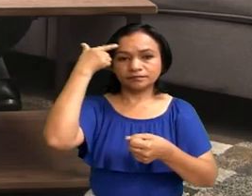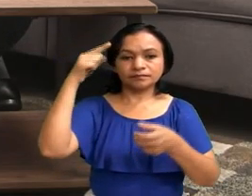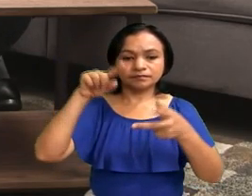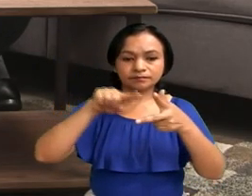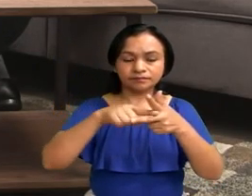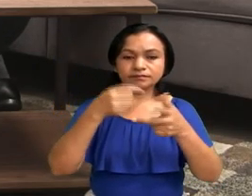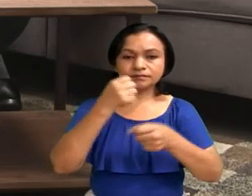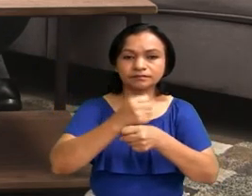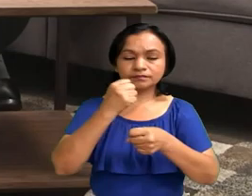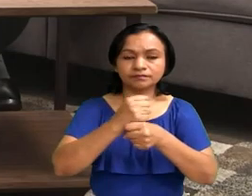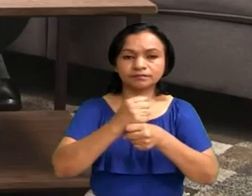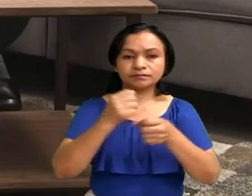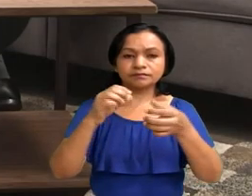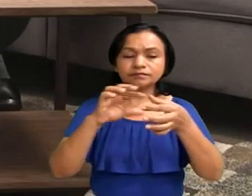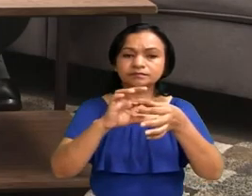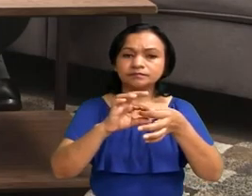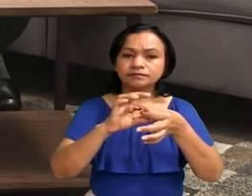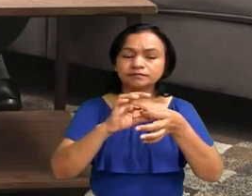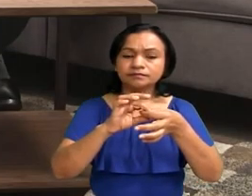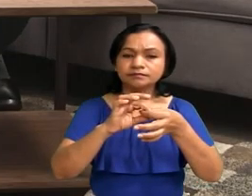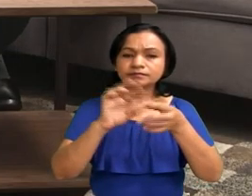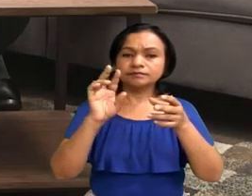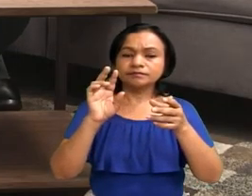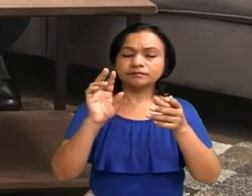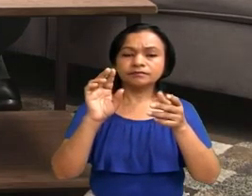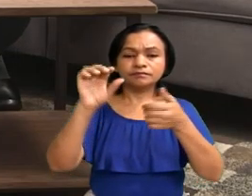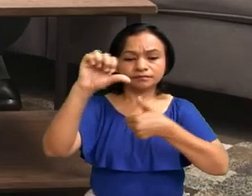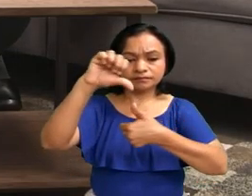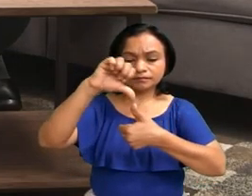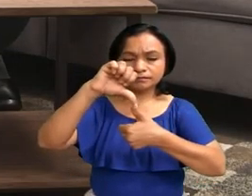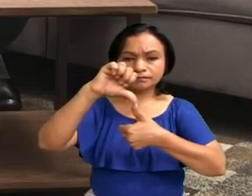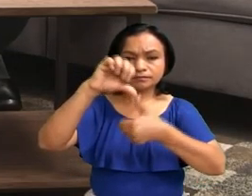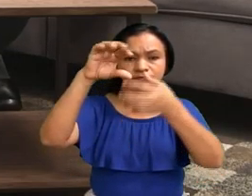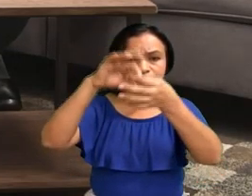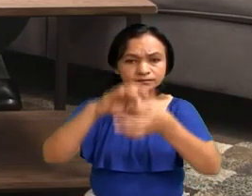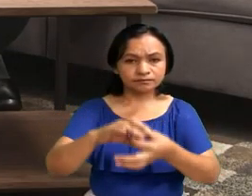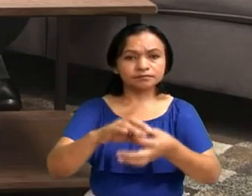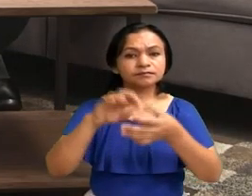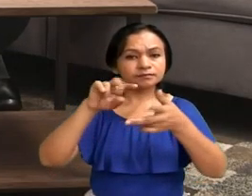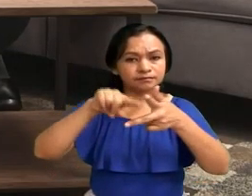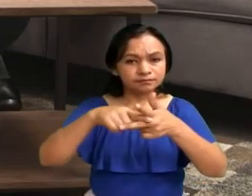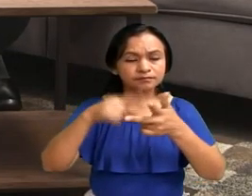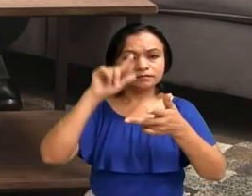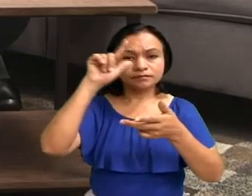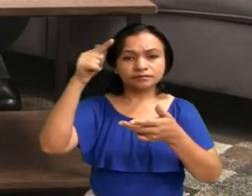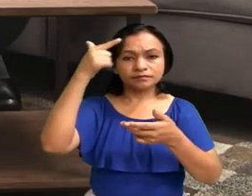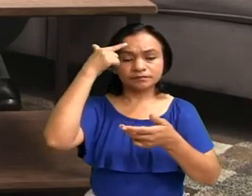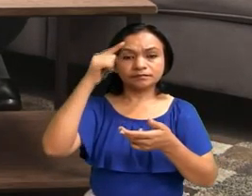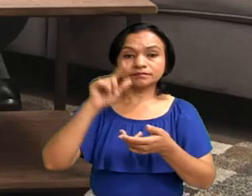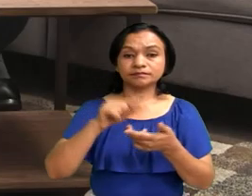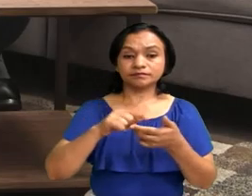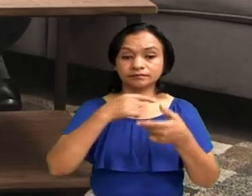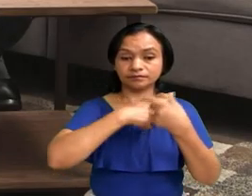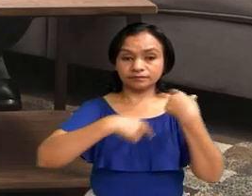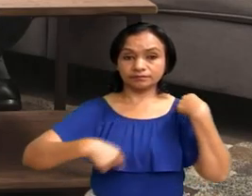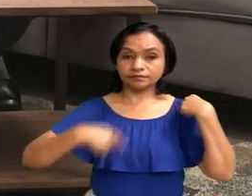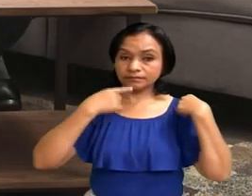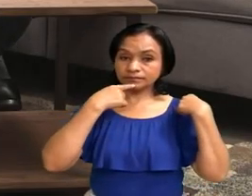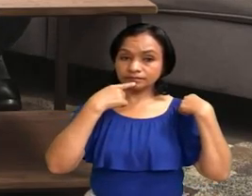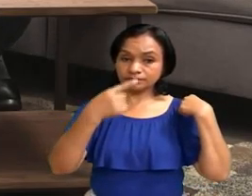sea, ya ese sistema, ese mercado eléctrico regional empieza a funcionar con nuestro gobierno. Entonces, él nos mandata a